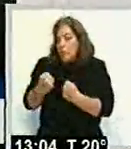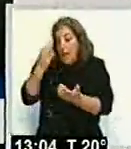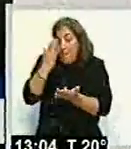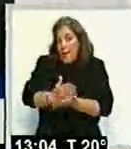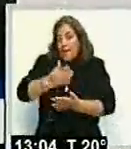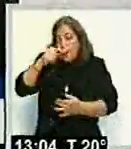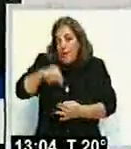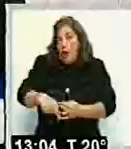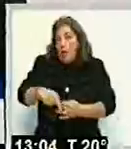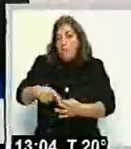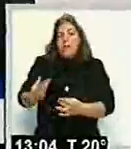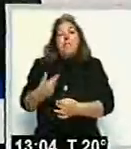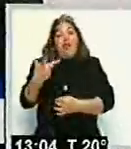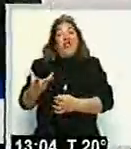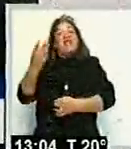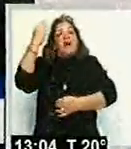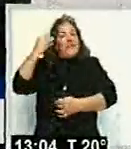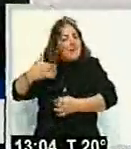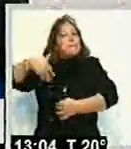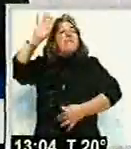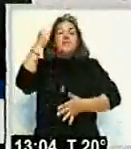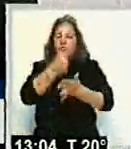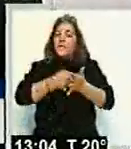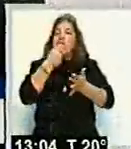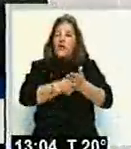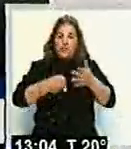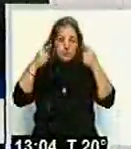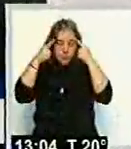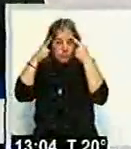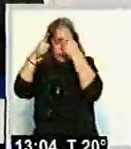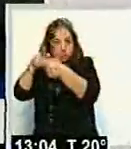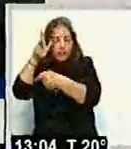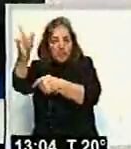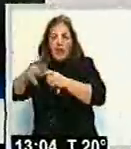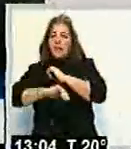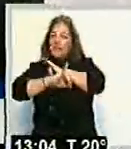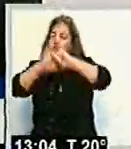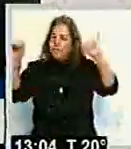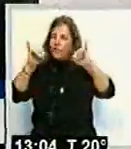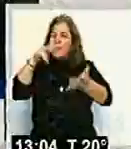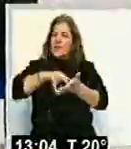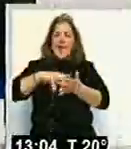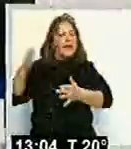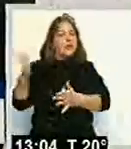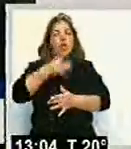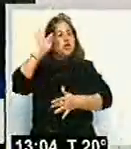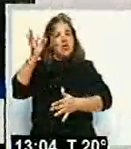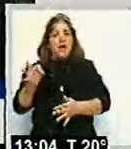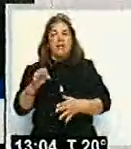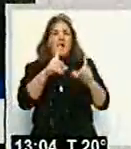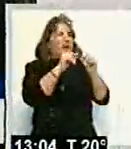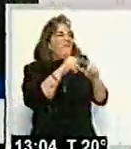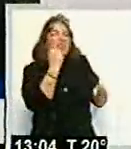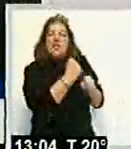hoy vamos a triplicar el esfuerzo para llegar a declarar la provincia libre de analfabetismo. ¿Desde qué fecha se viene trabajando?